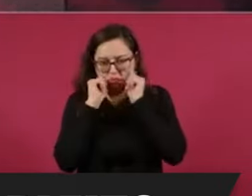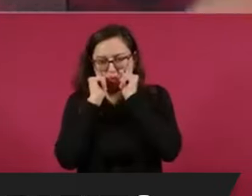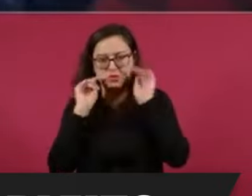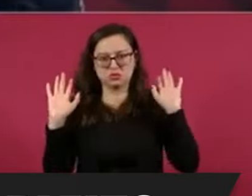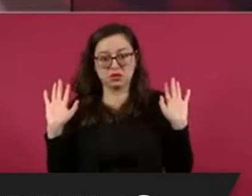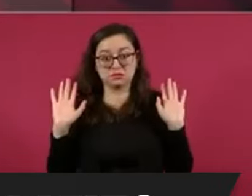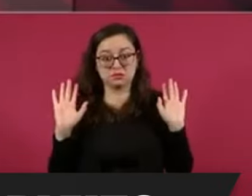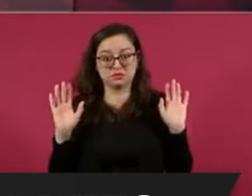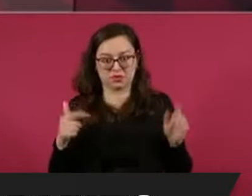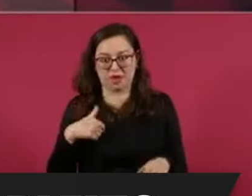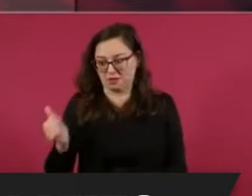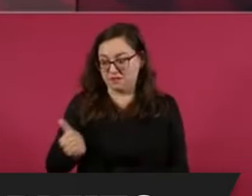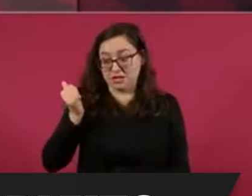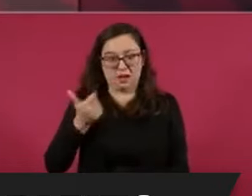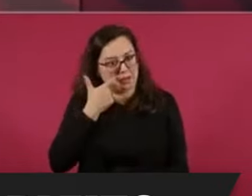Ya vieron